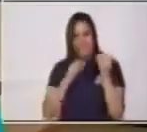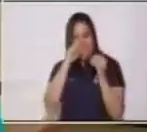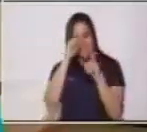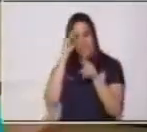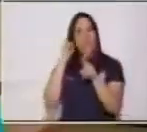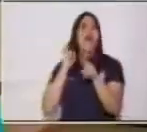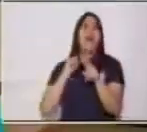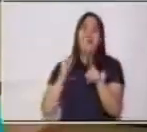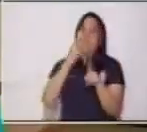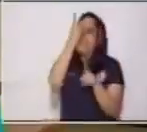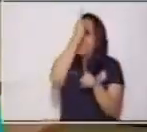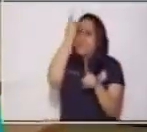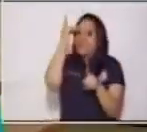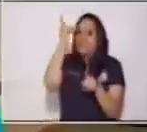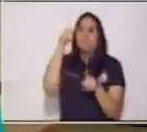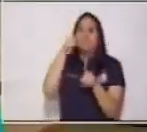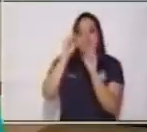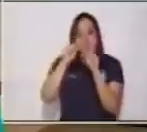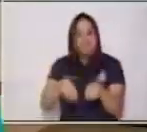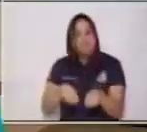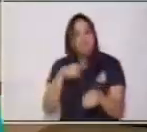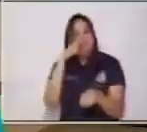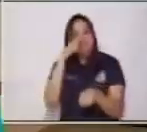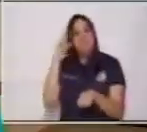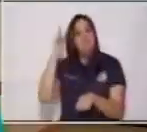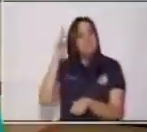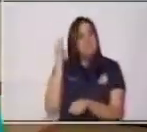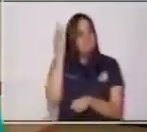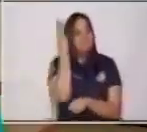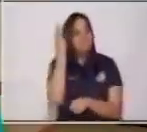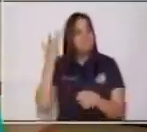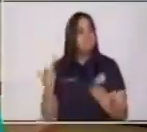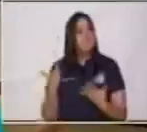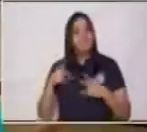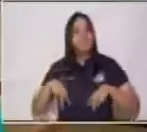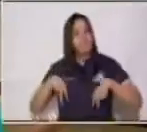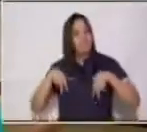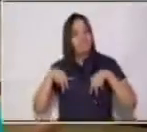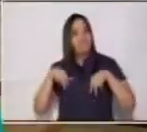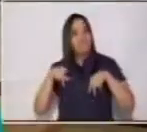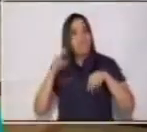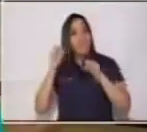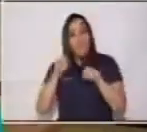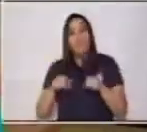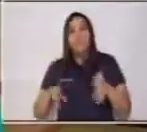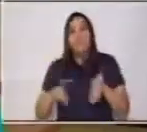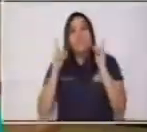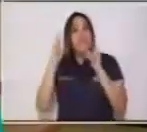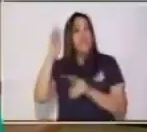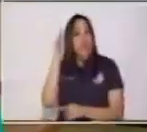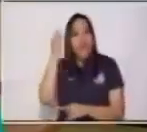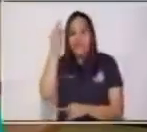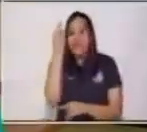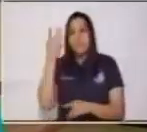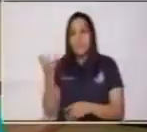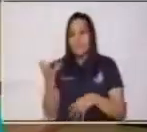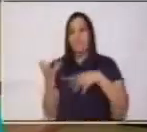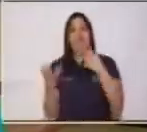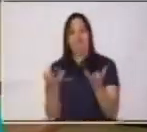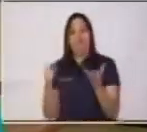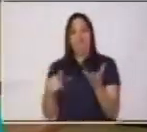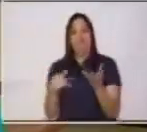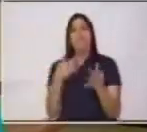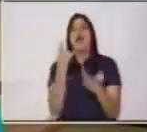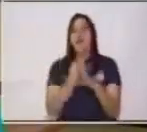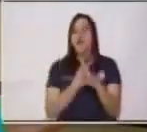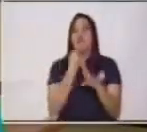que también tú puedas desarrollar cómo escribir un texto, ya sea narrativo, lírico, dramático, haciendo uso de las tramas textuales